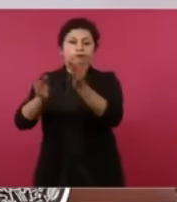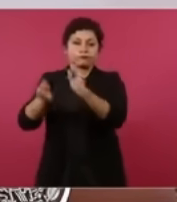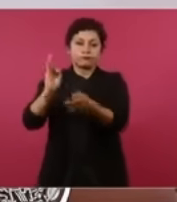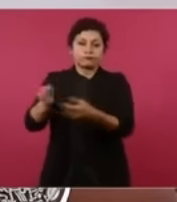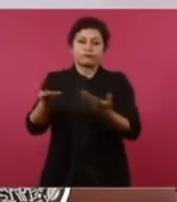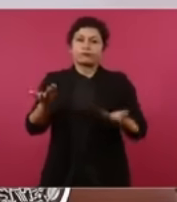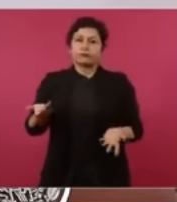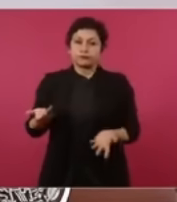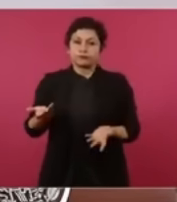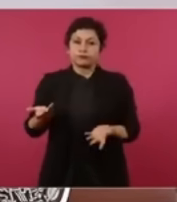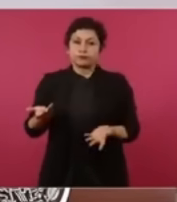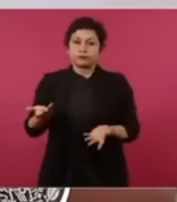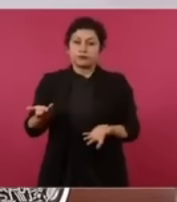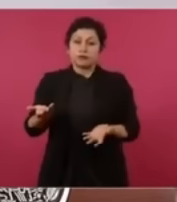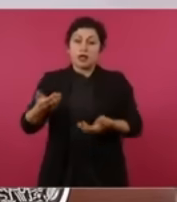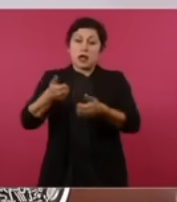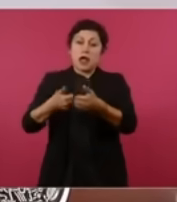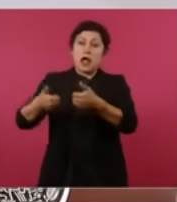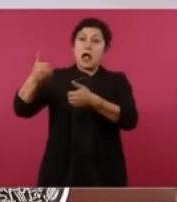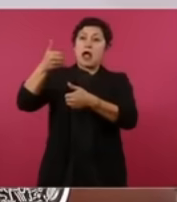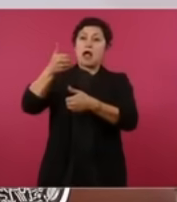lo permitía el Ejecutivo.